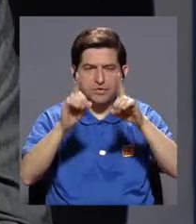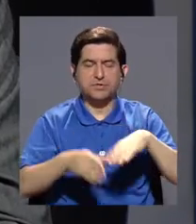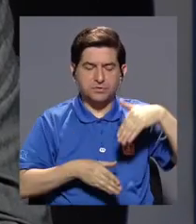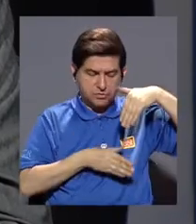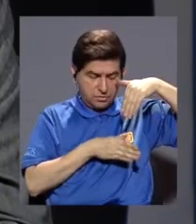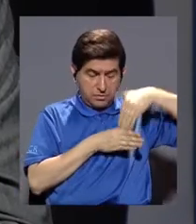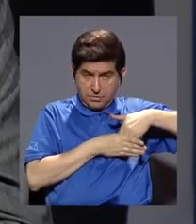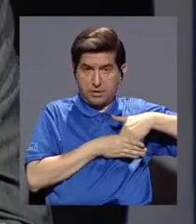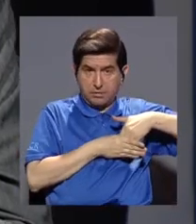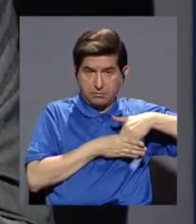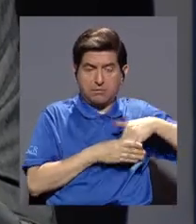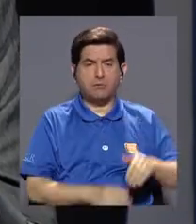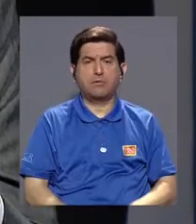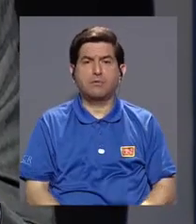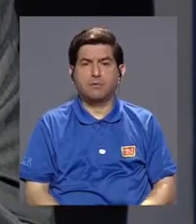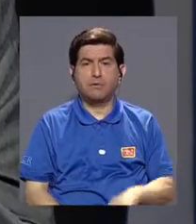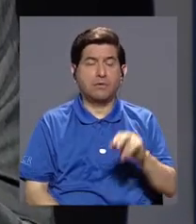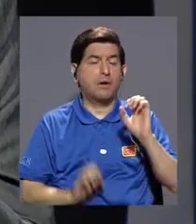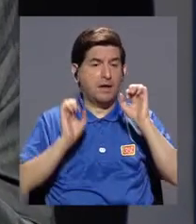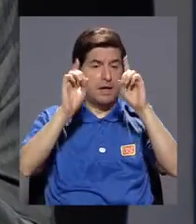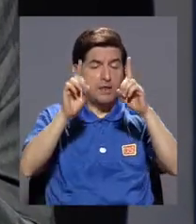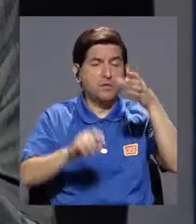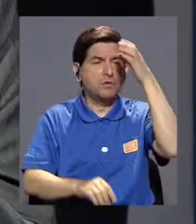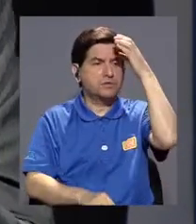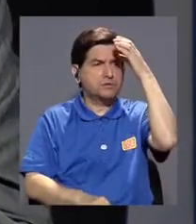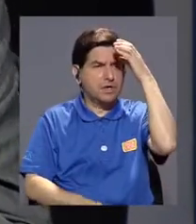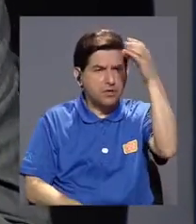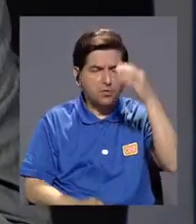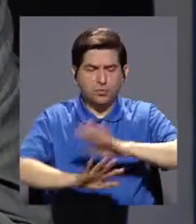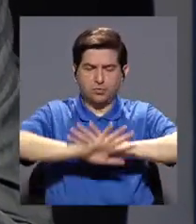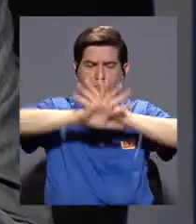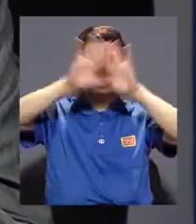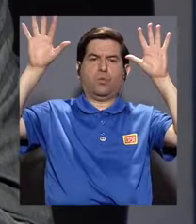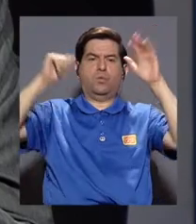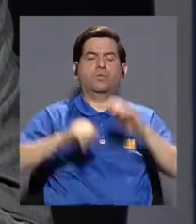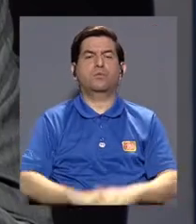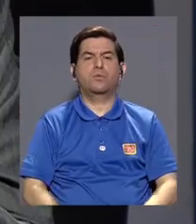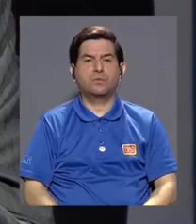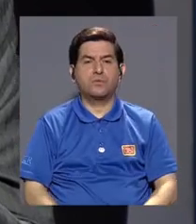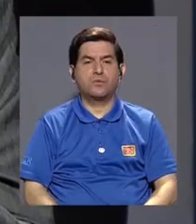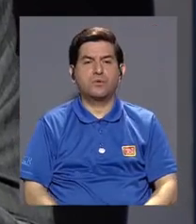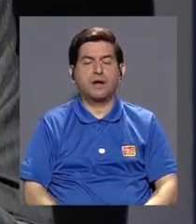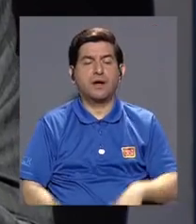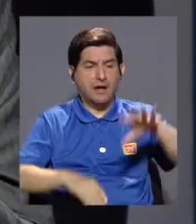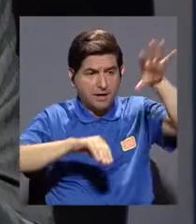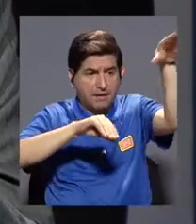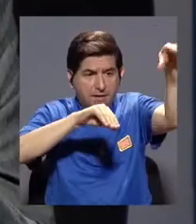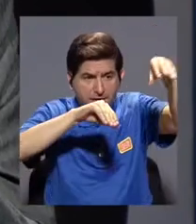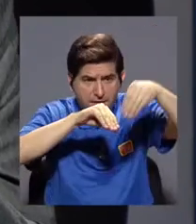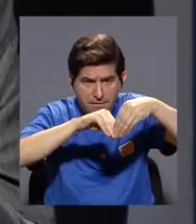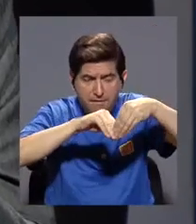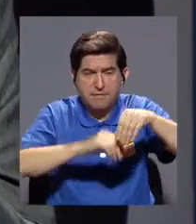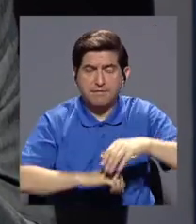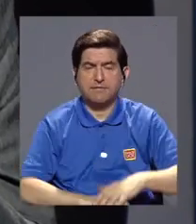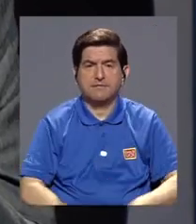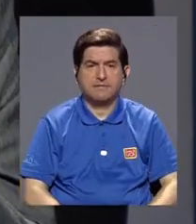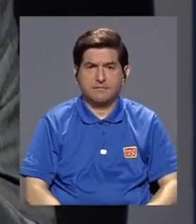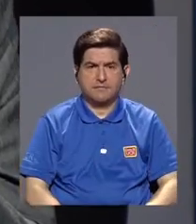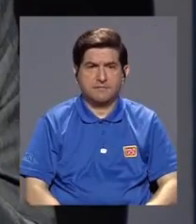educativos internos, si no se educa en la cultura de la transparencia, si no se incorpora